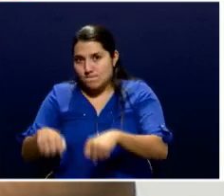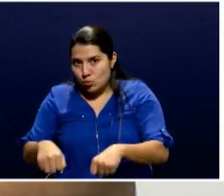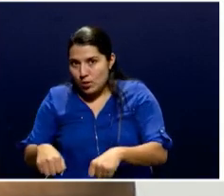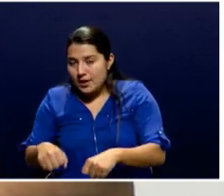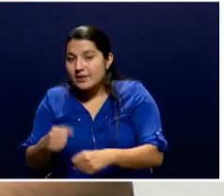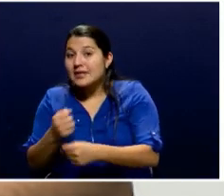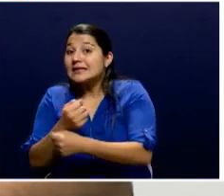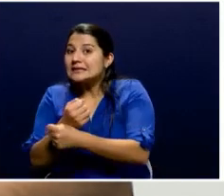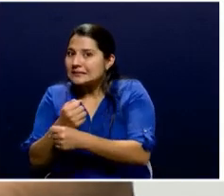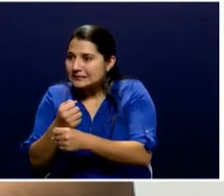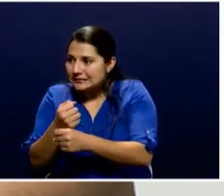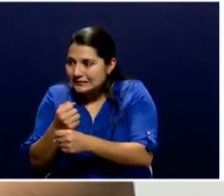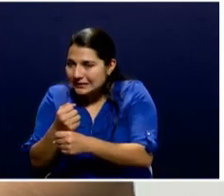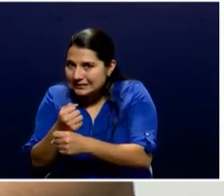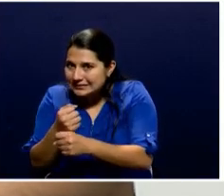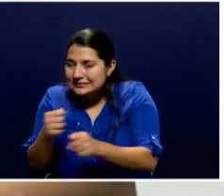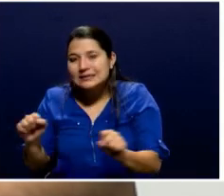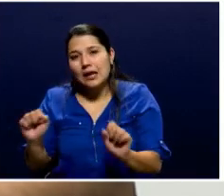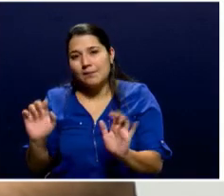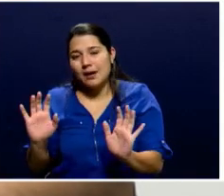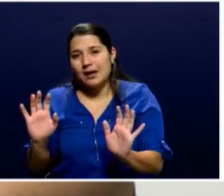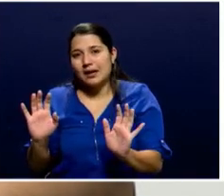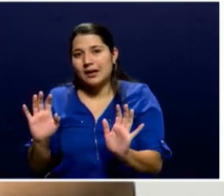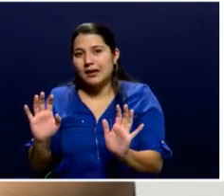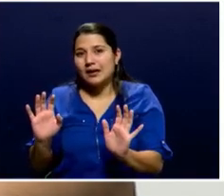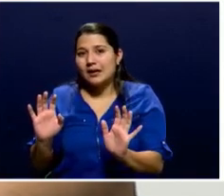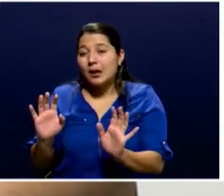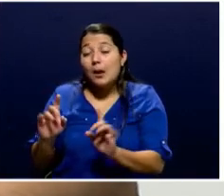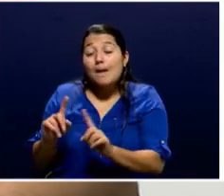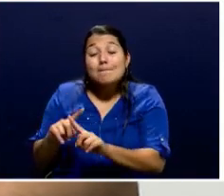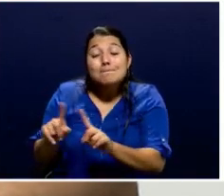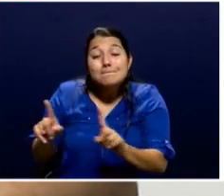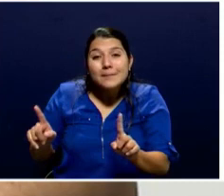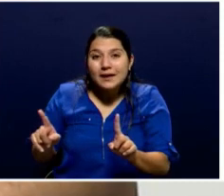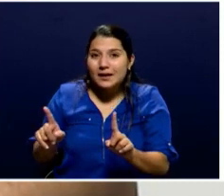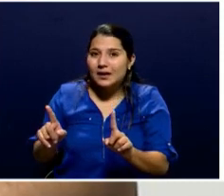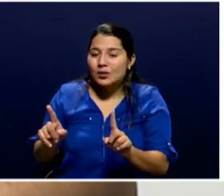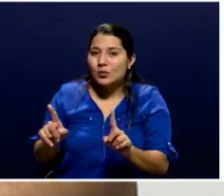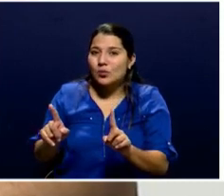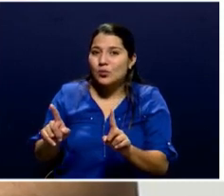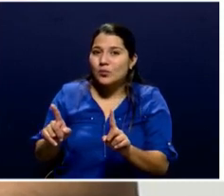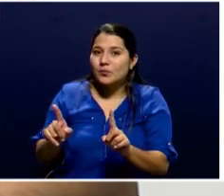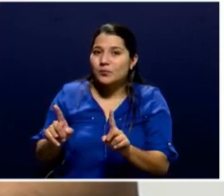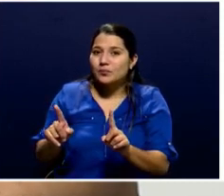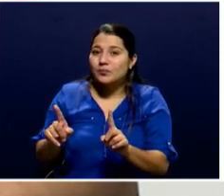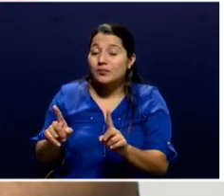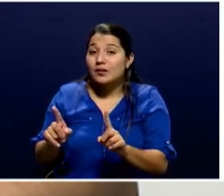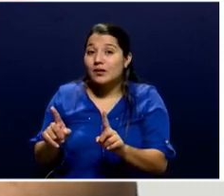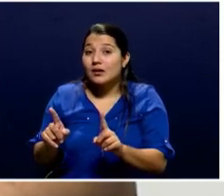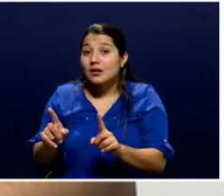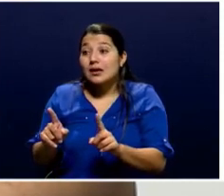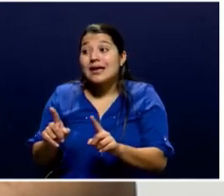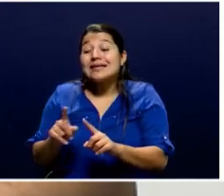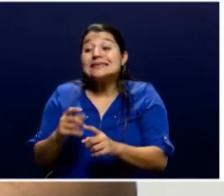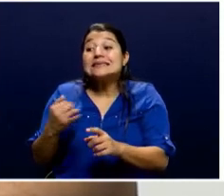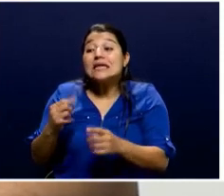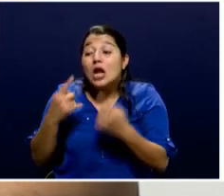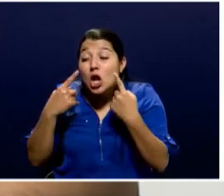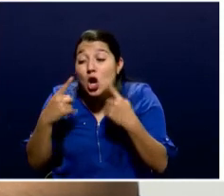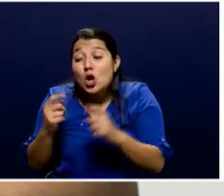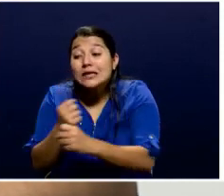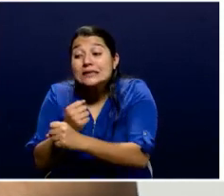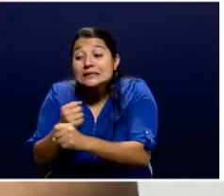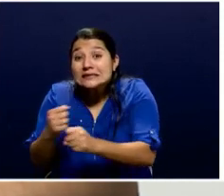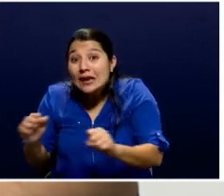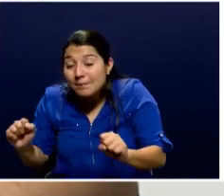del estado crítico, la probabilidad de sacarlo va a ser mucho más eficiente en una persona joven que en una persona